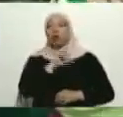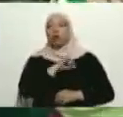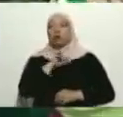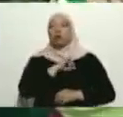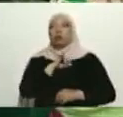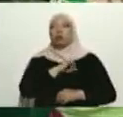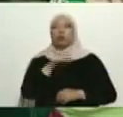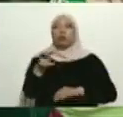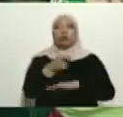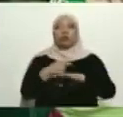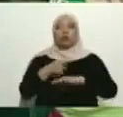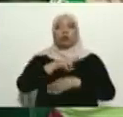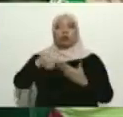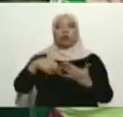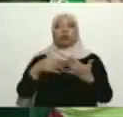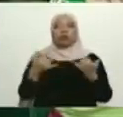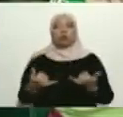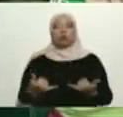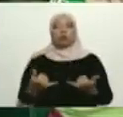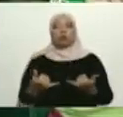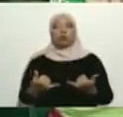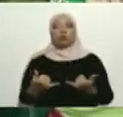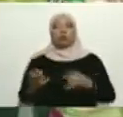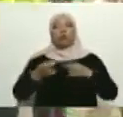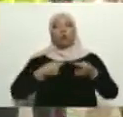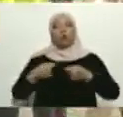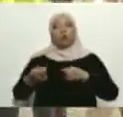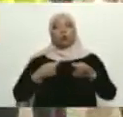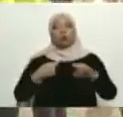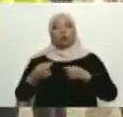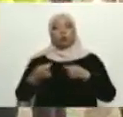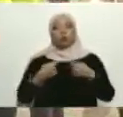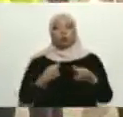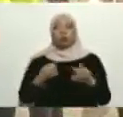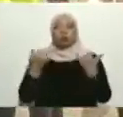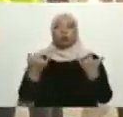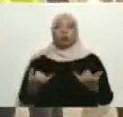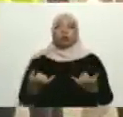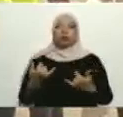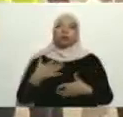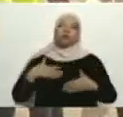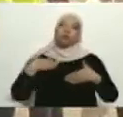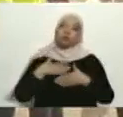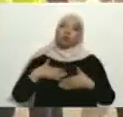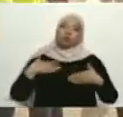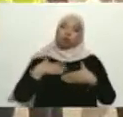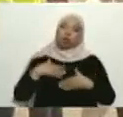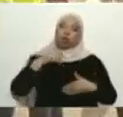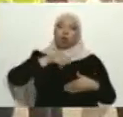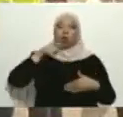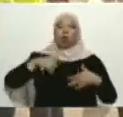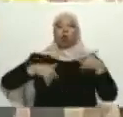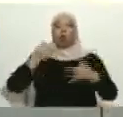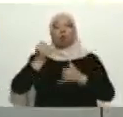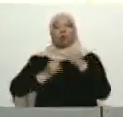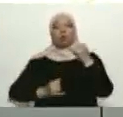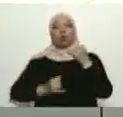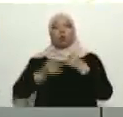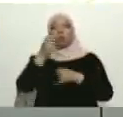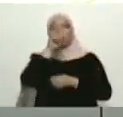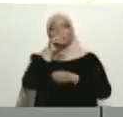lo que el gobierno nacional y los gobiernos regionales y la coordinación general que se hace Está satisfecho con ello y por último será